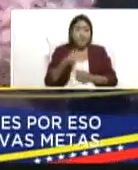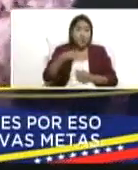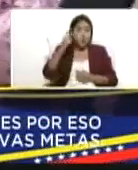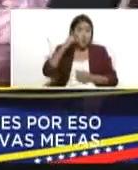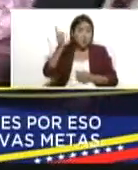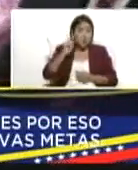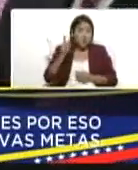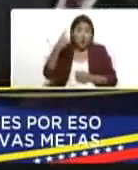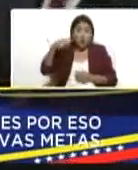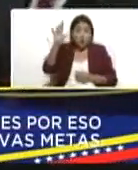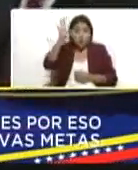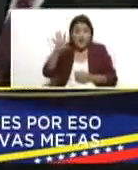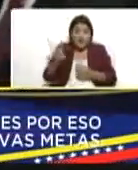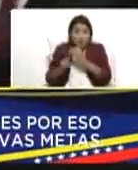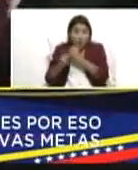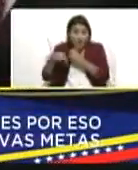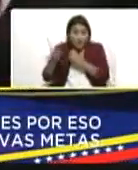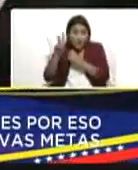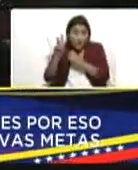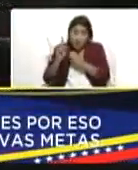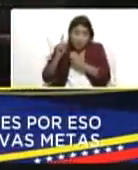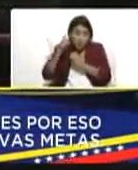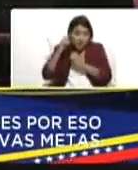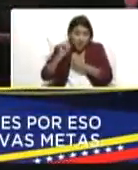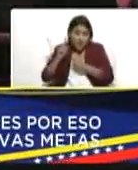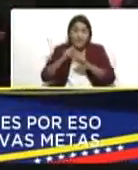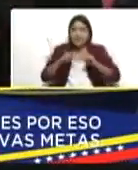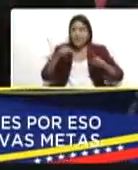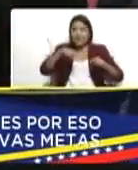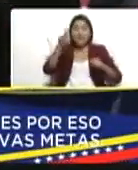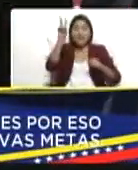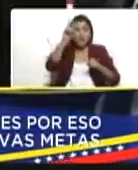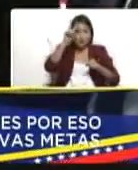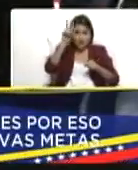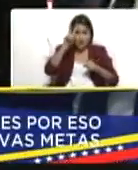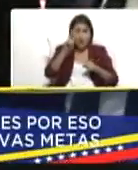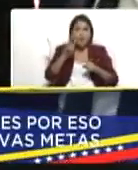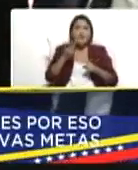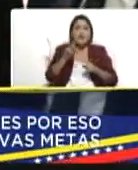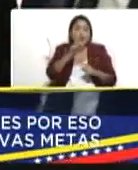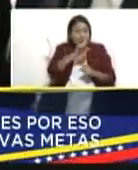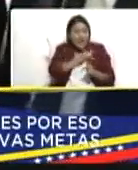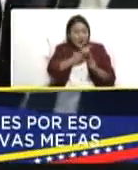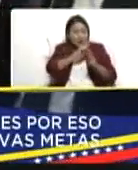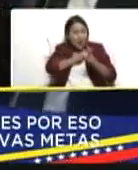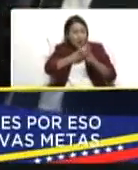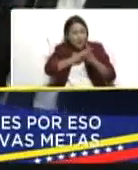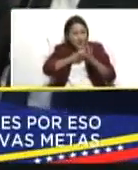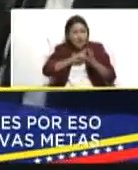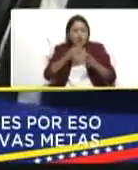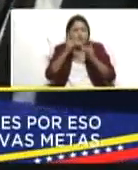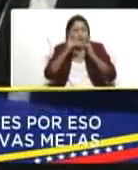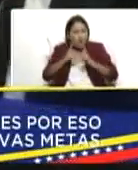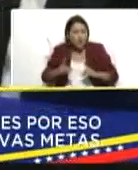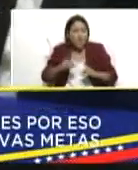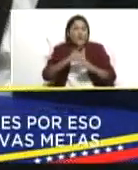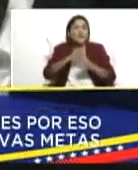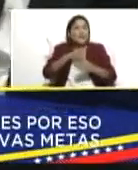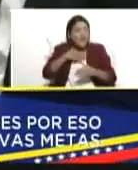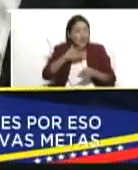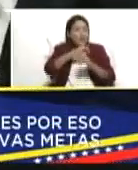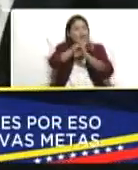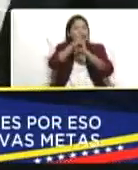países ocurre lo mismo pero en Venezuela todos los días de enero son válidos para desear feliz